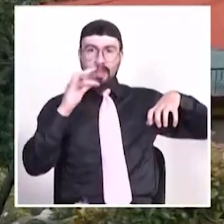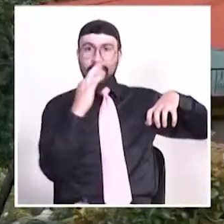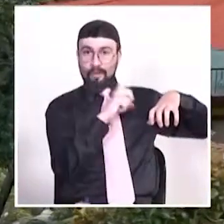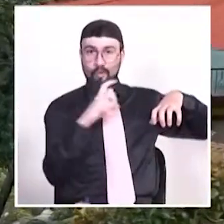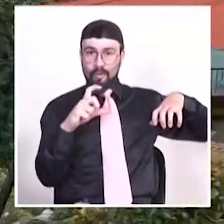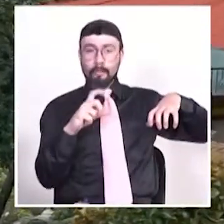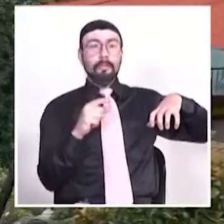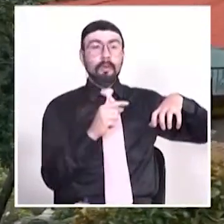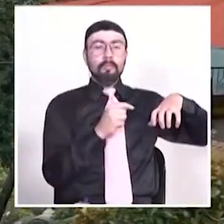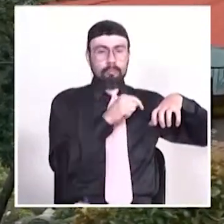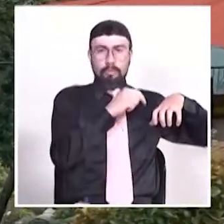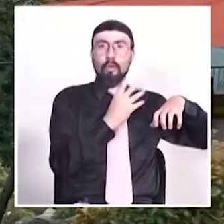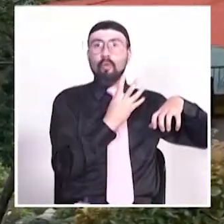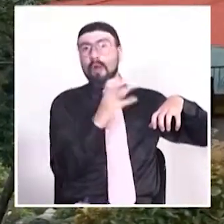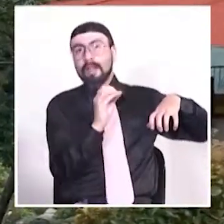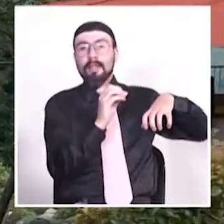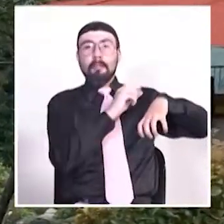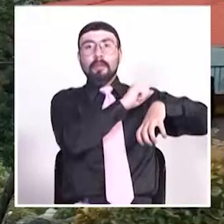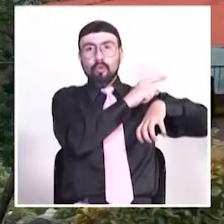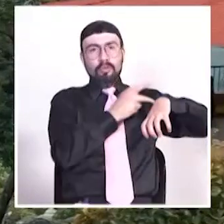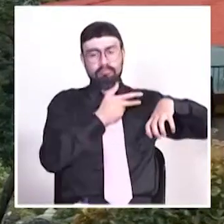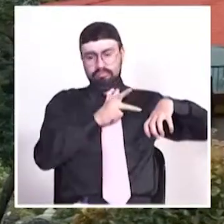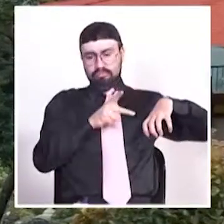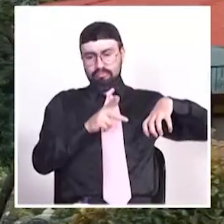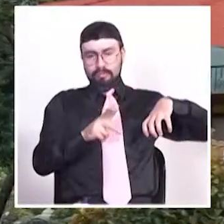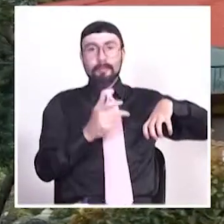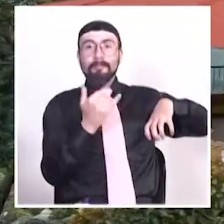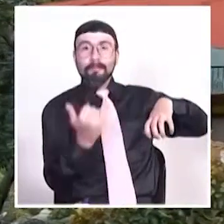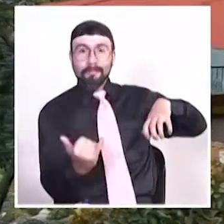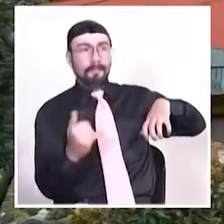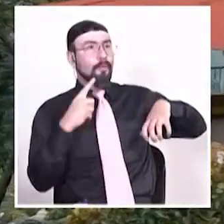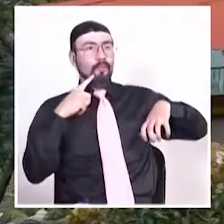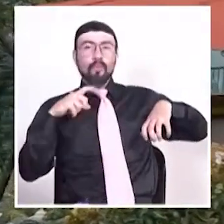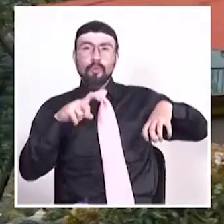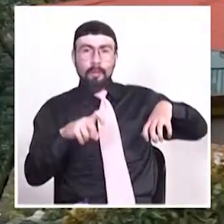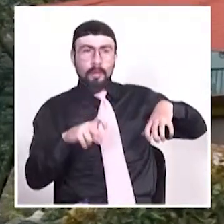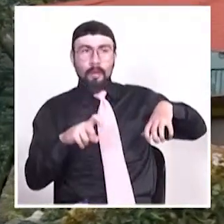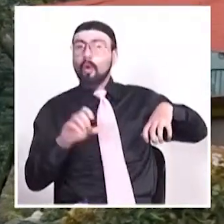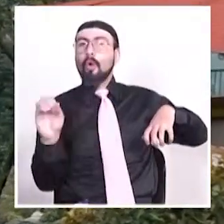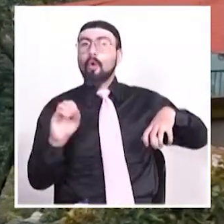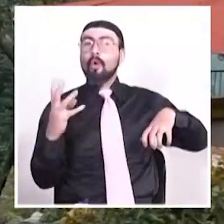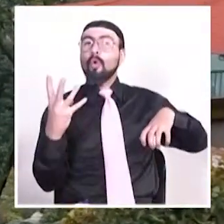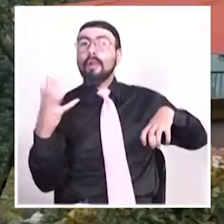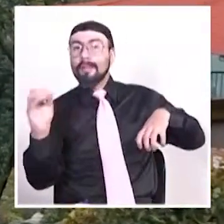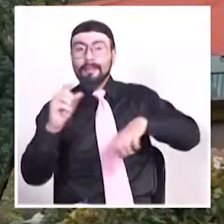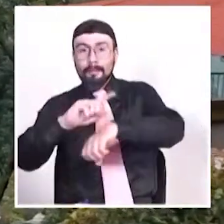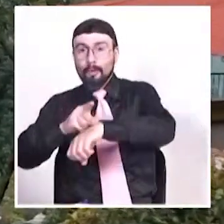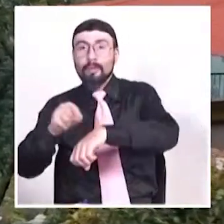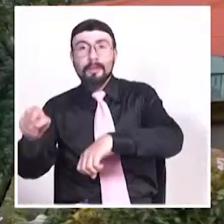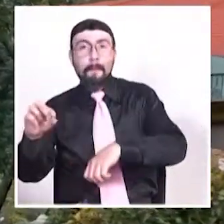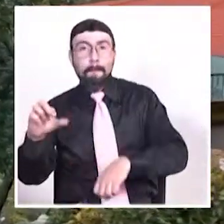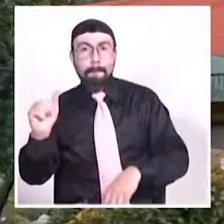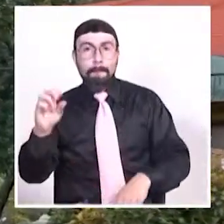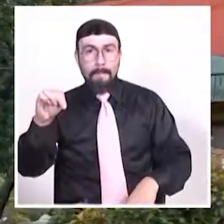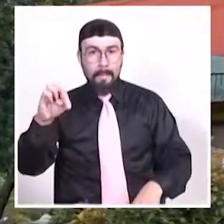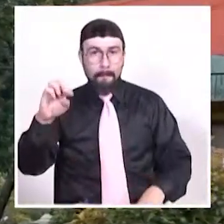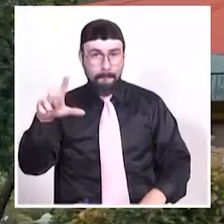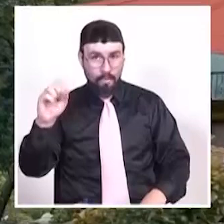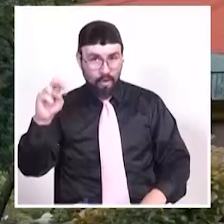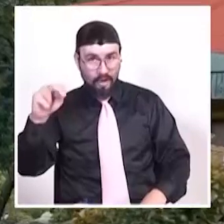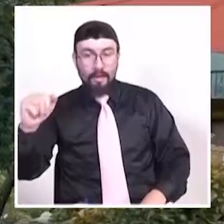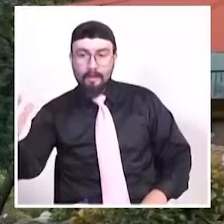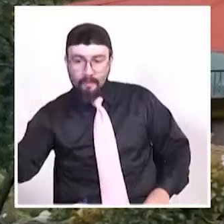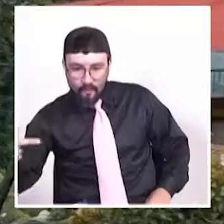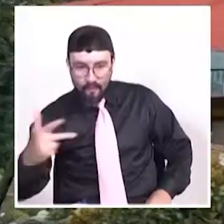minutos de Cúcuta, si vienes desde Cúcuta hacia Bucaramanga, y a 40 minutos de Pamplona, si estás yendo de Pamplona hacia